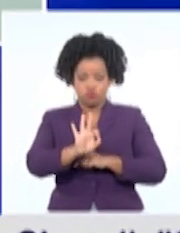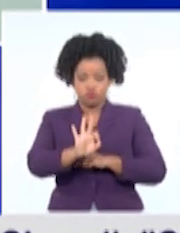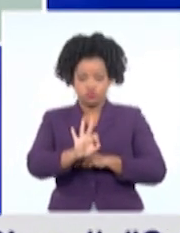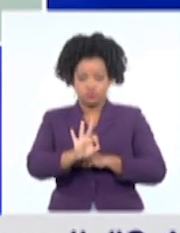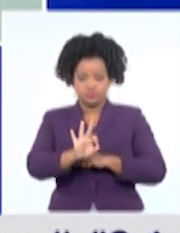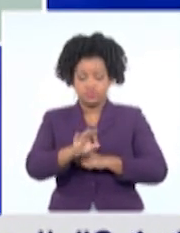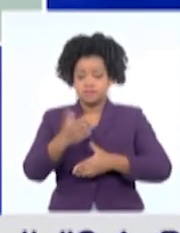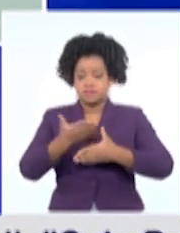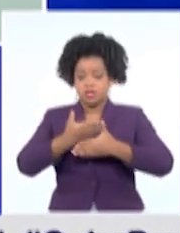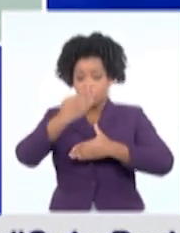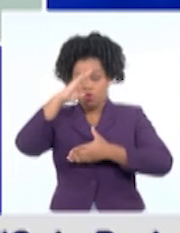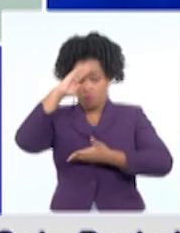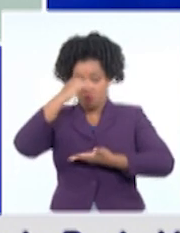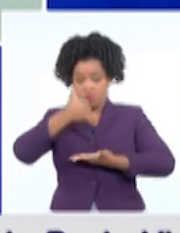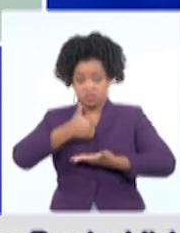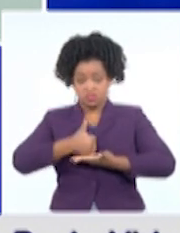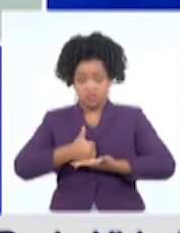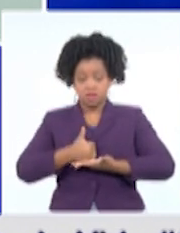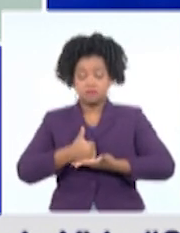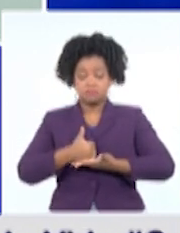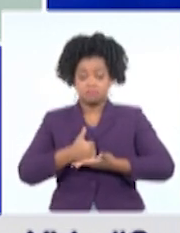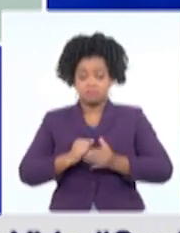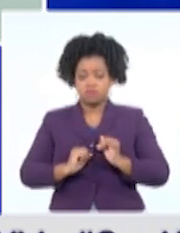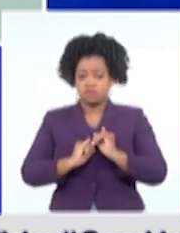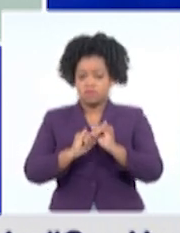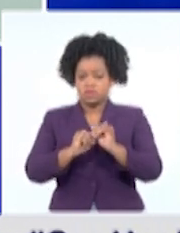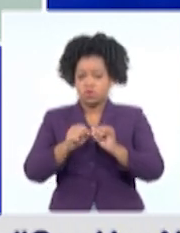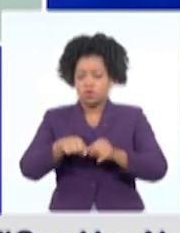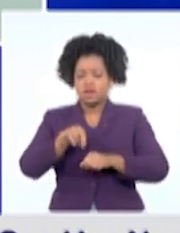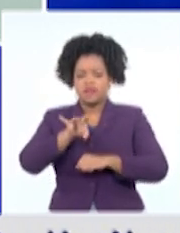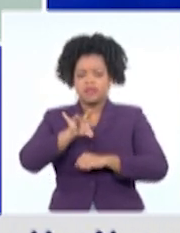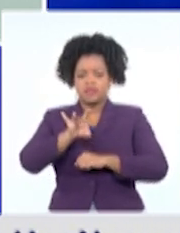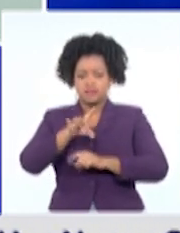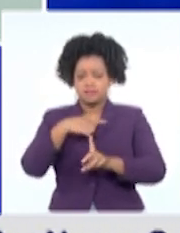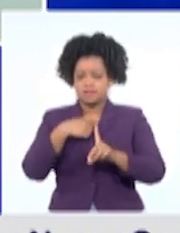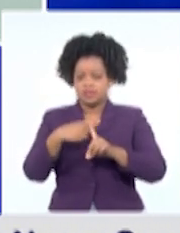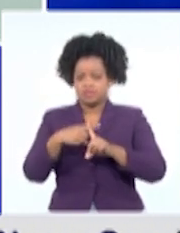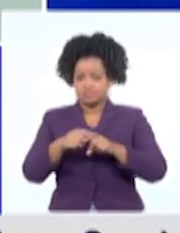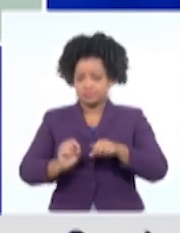Santiago de Cuba, el municipio cabecera, con 15 casos positivos a la